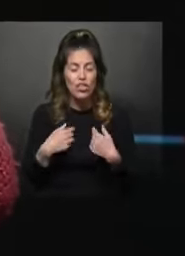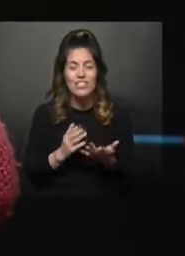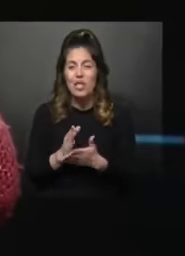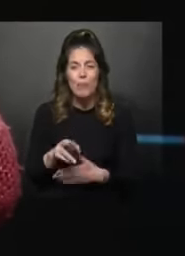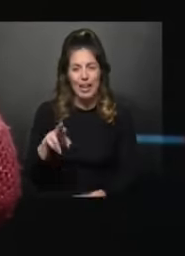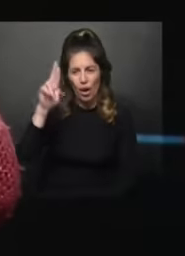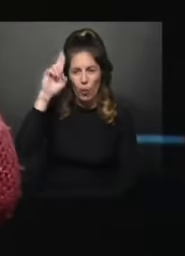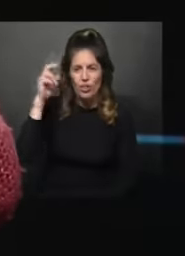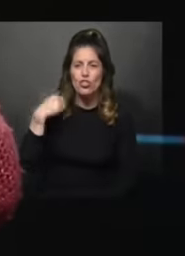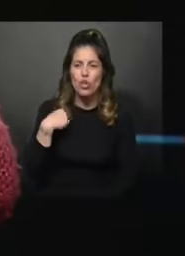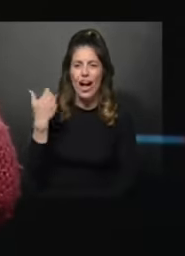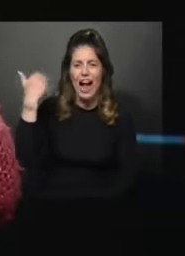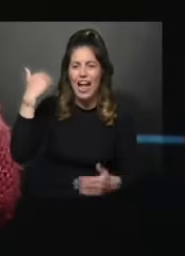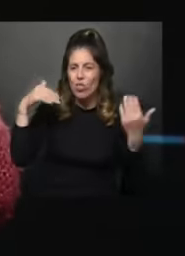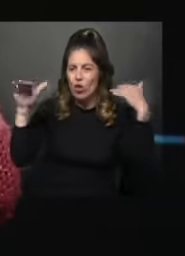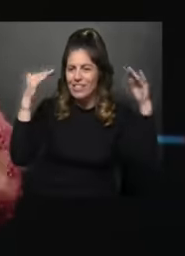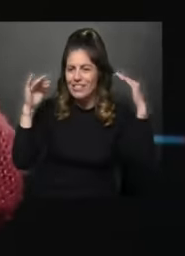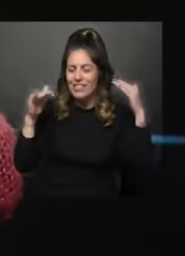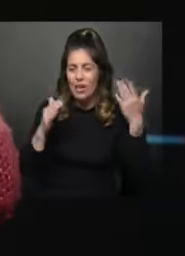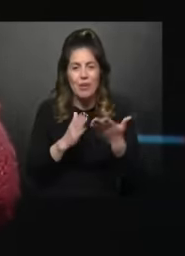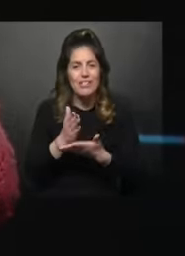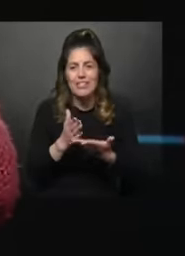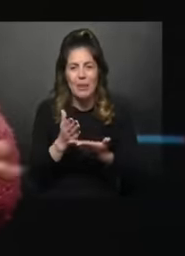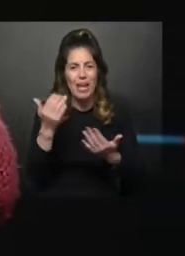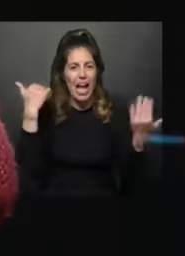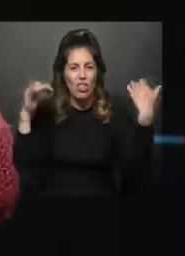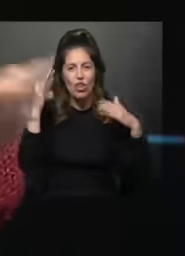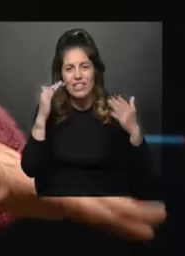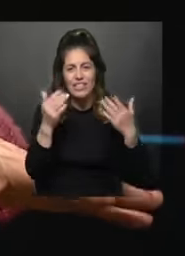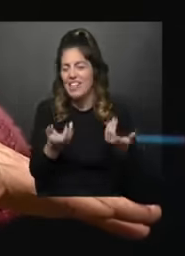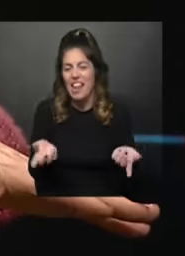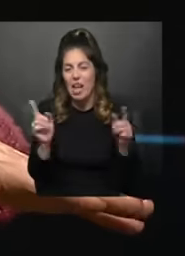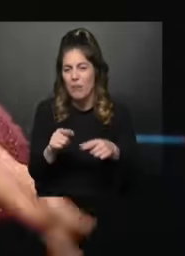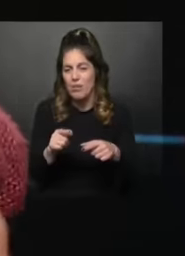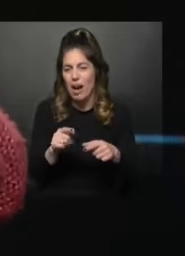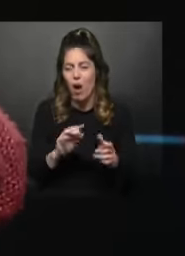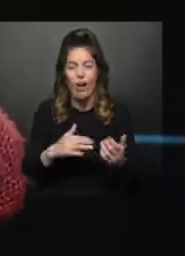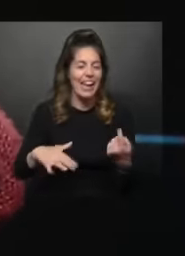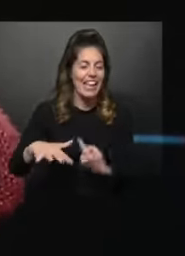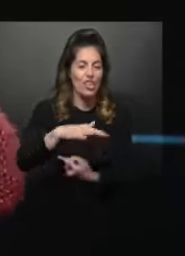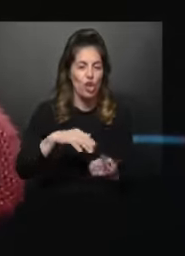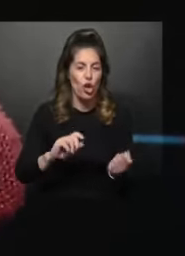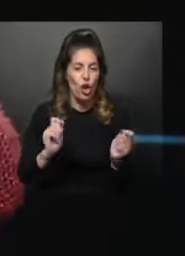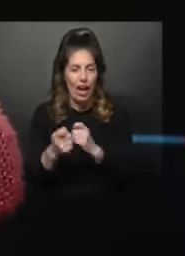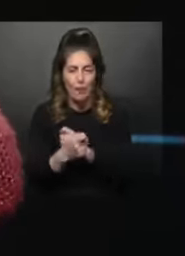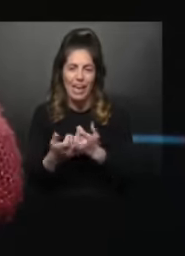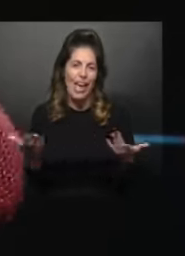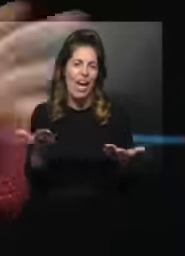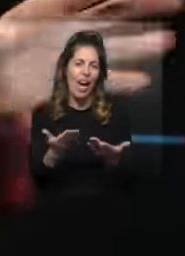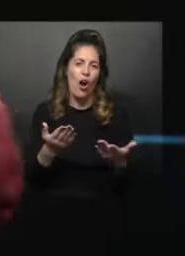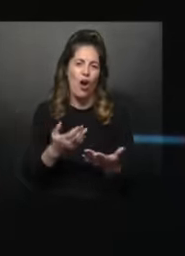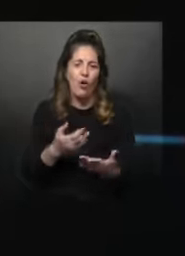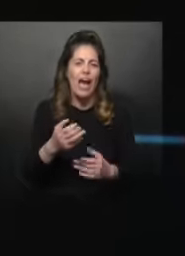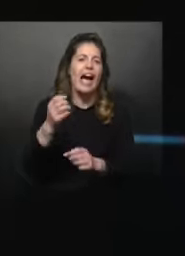de la adolescencia, porque creo que la adolescencia siempre es la misma, aunque los entornos y los contextos cambien, y haya ahora como una